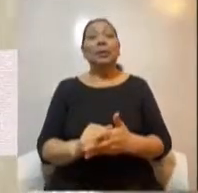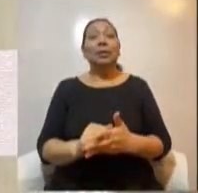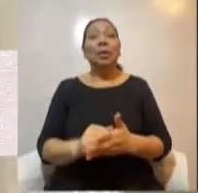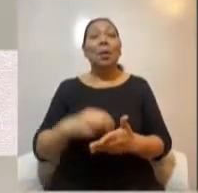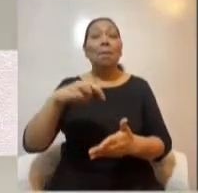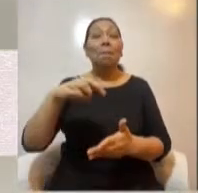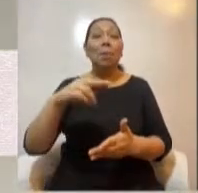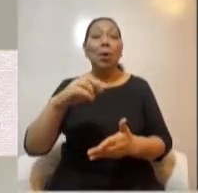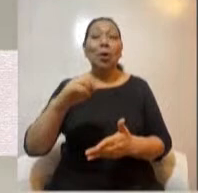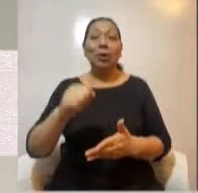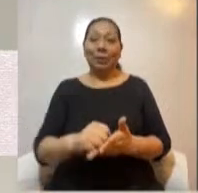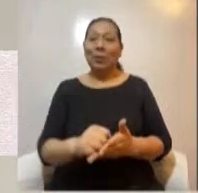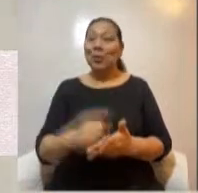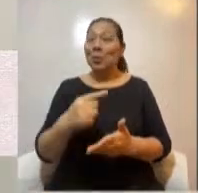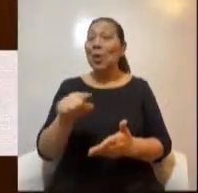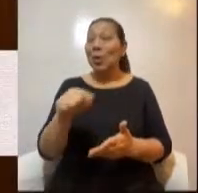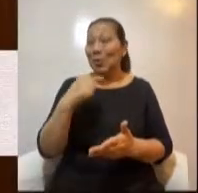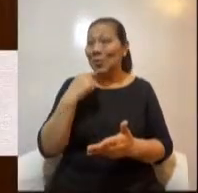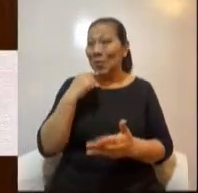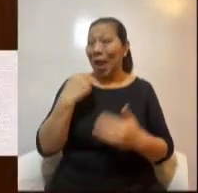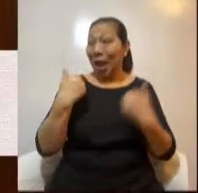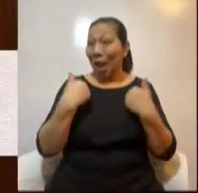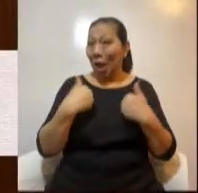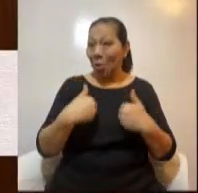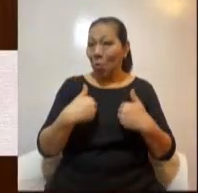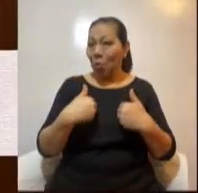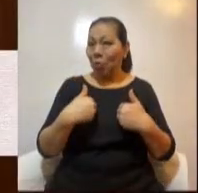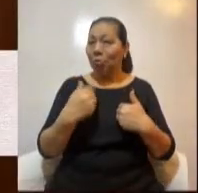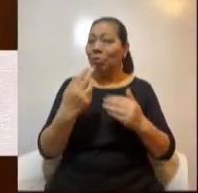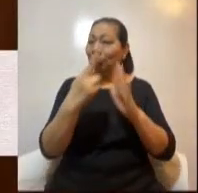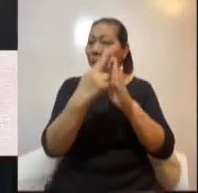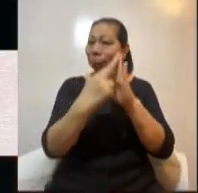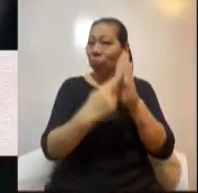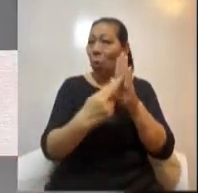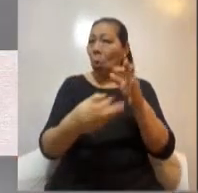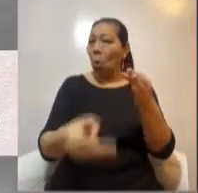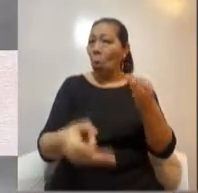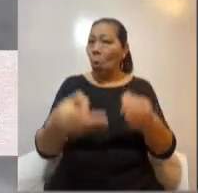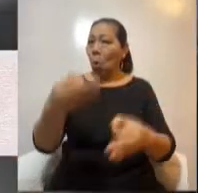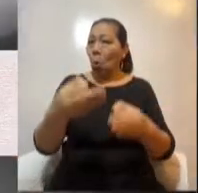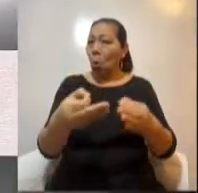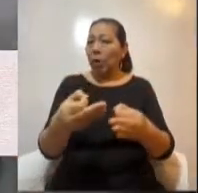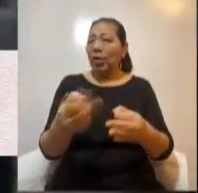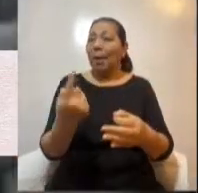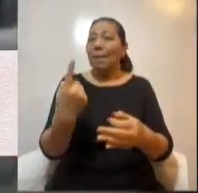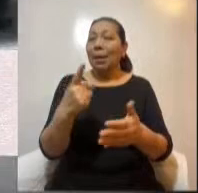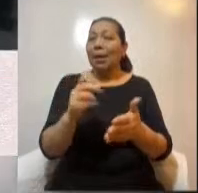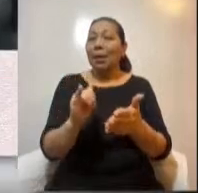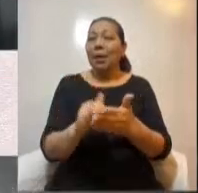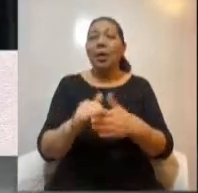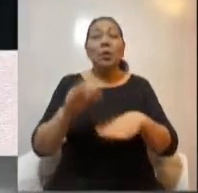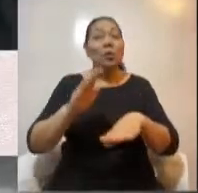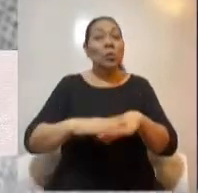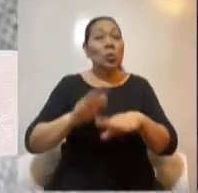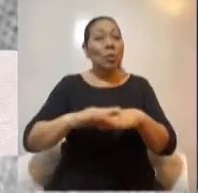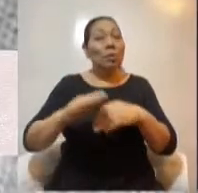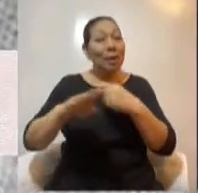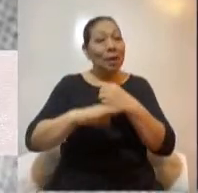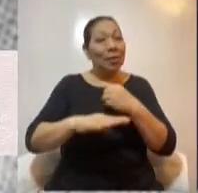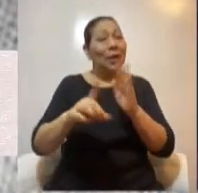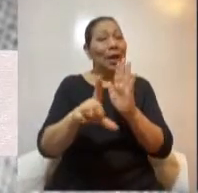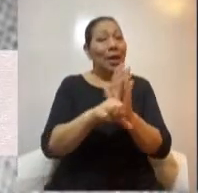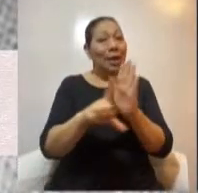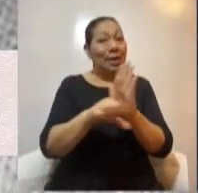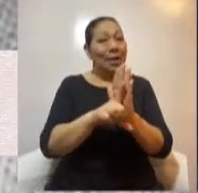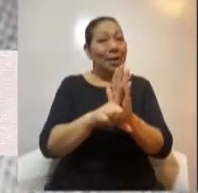el caso Moritz, Bader Ginsburg impugna una resolución judicial decidida sobre la